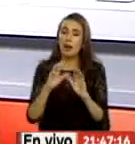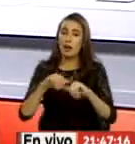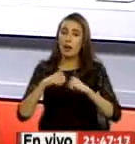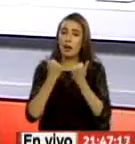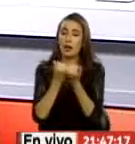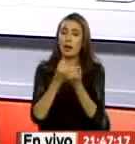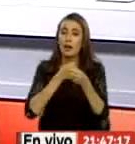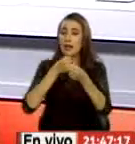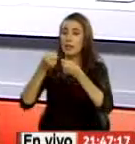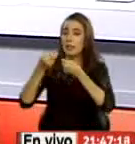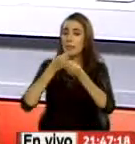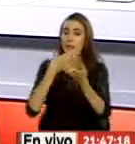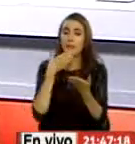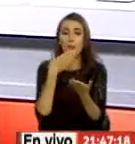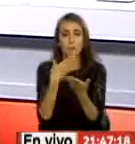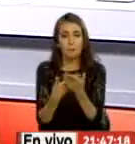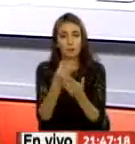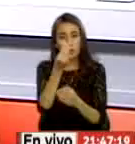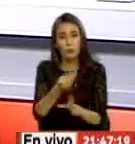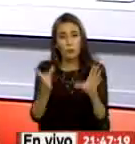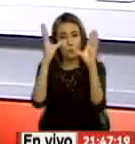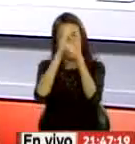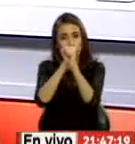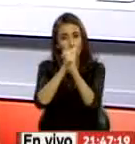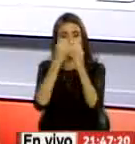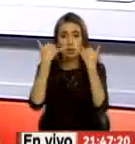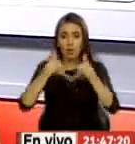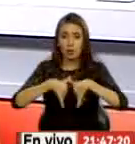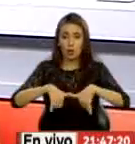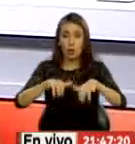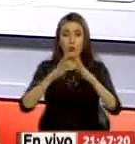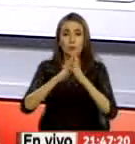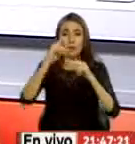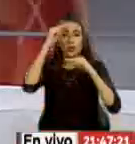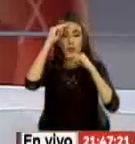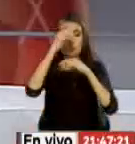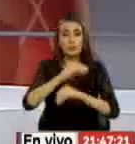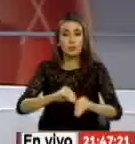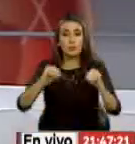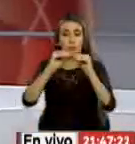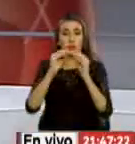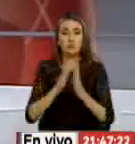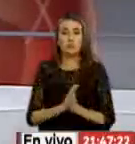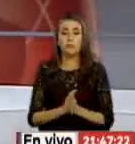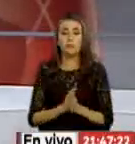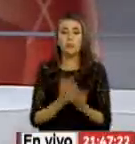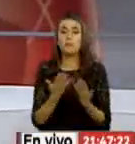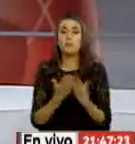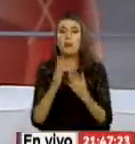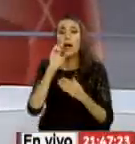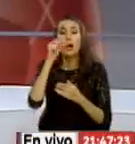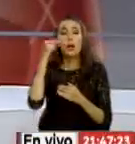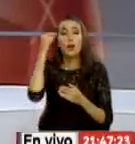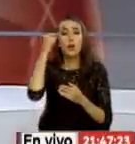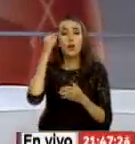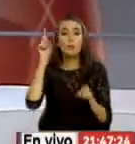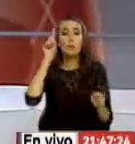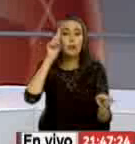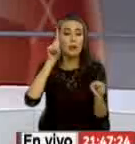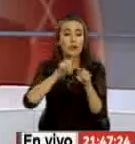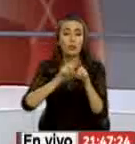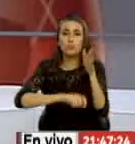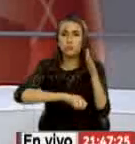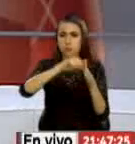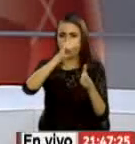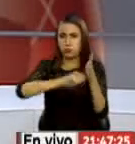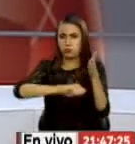por concedernos esta entrevista. Muy buenas noches. Nosotros vamos a continuar con más información. Les contamos ahora que el Estado ecuatoriano firmó el acuerdo de